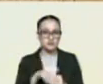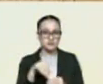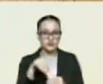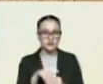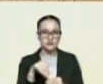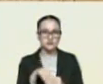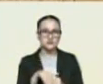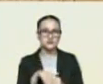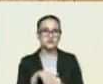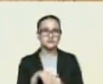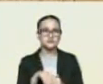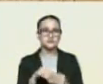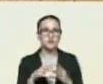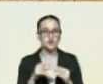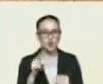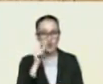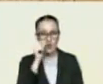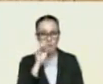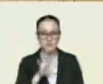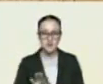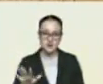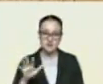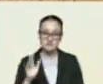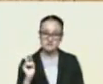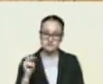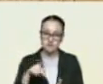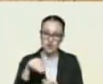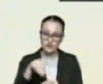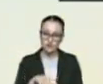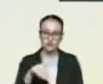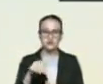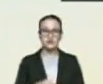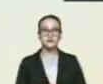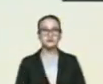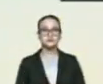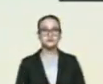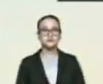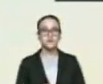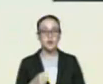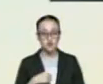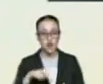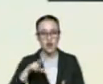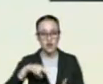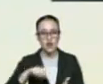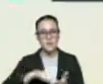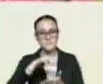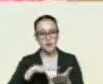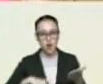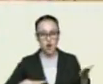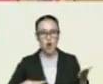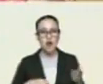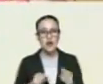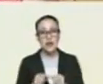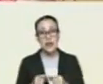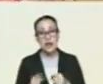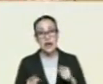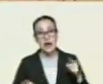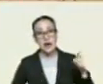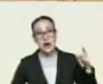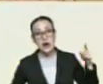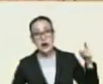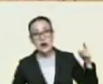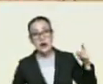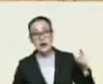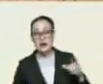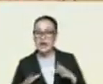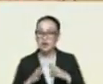electorales para que las venezolanas y los venezolanos se expresaran. Quise leer esta lista que pudiera ser un poco larga y técnica